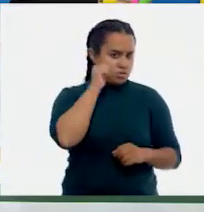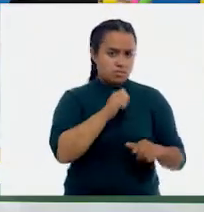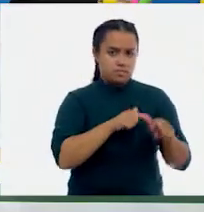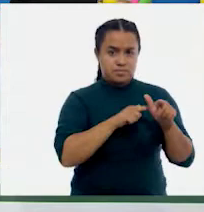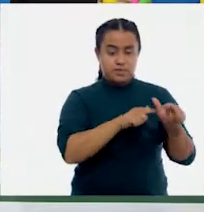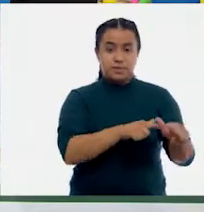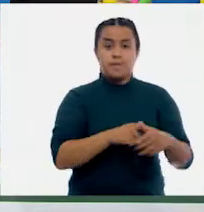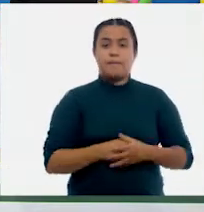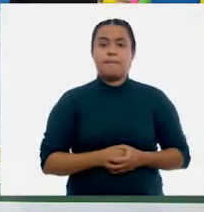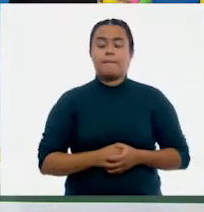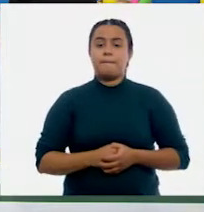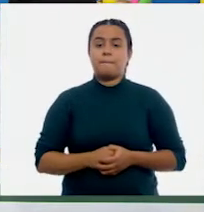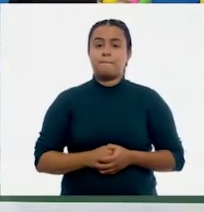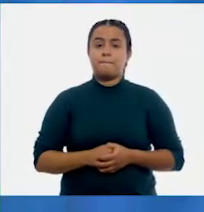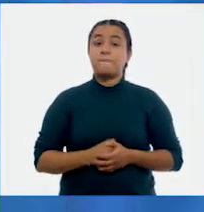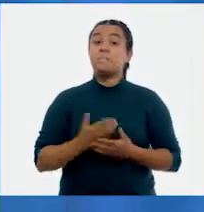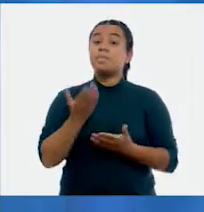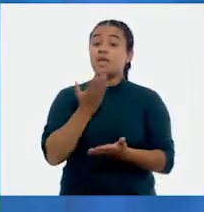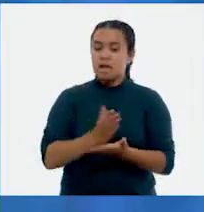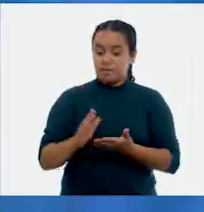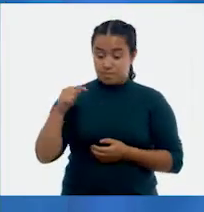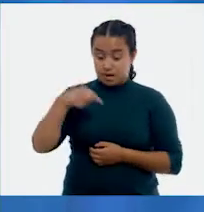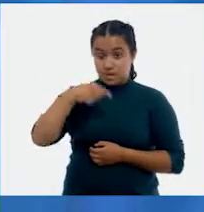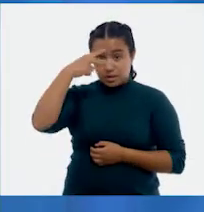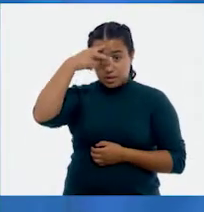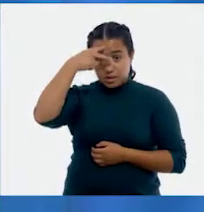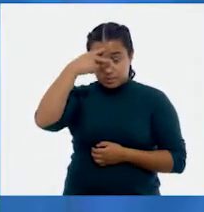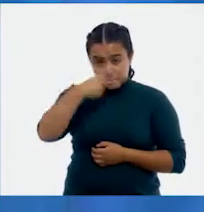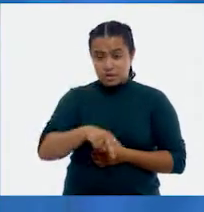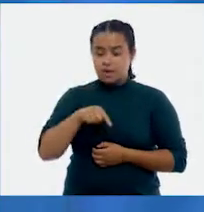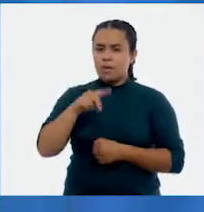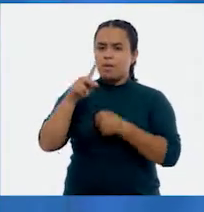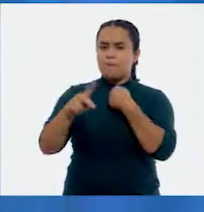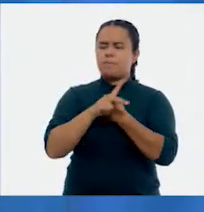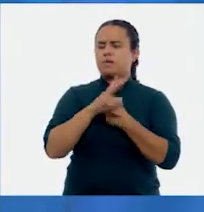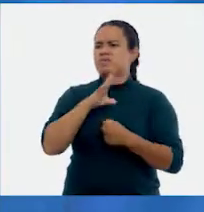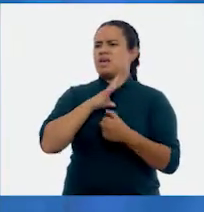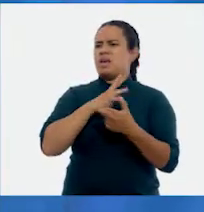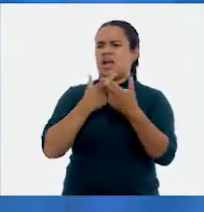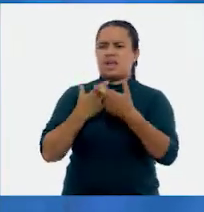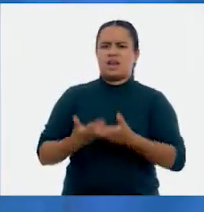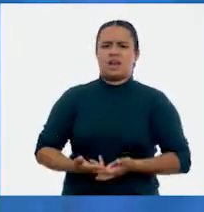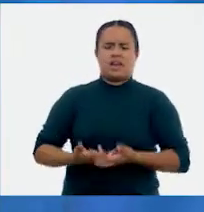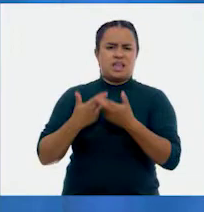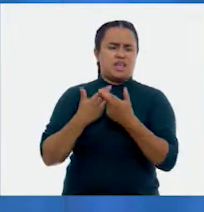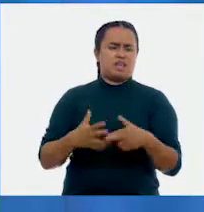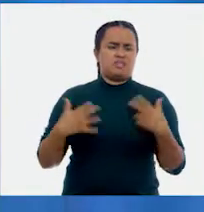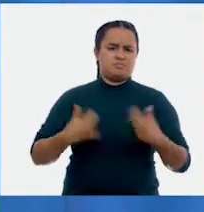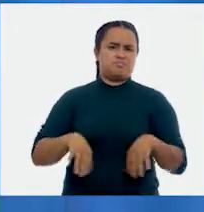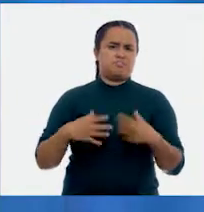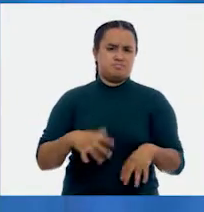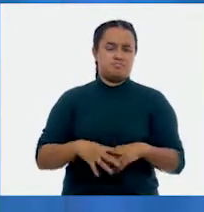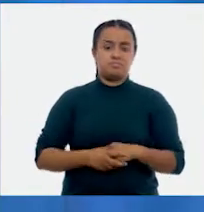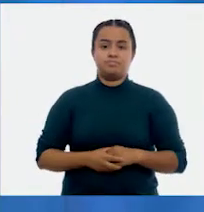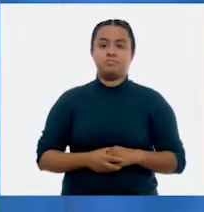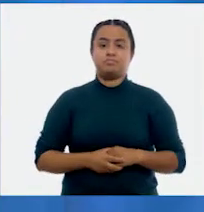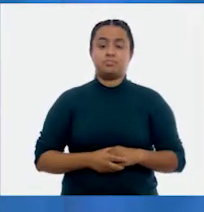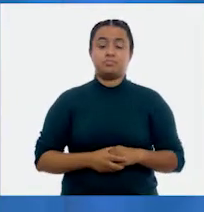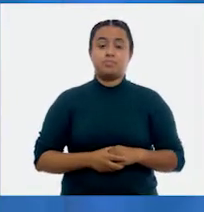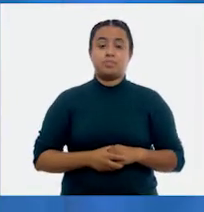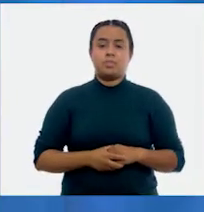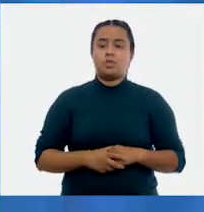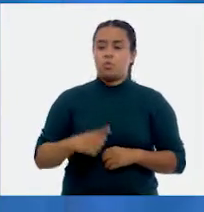Claro. Mira, además México es un país rico en ecosistemas. En una